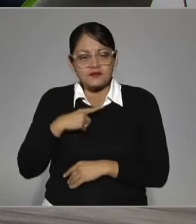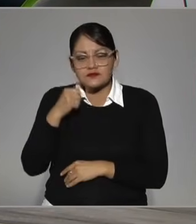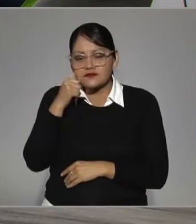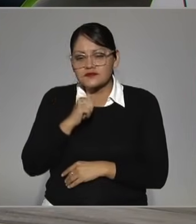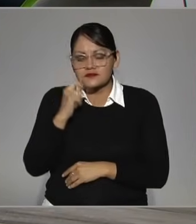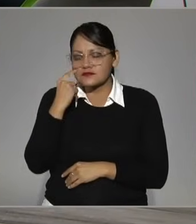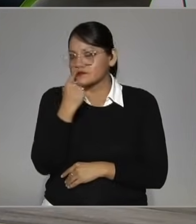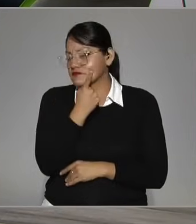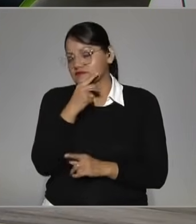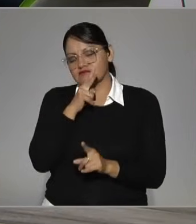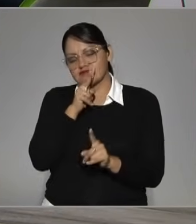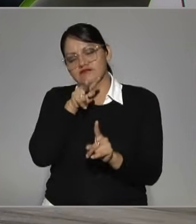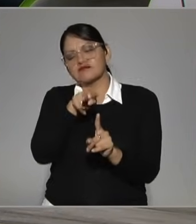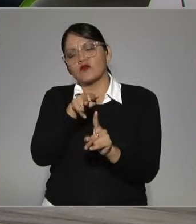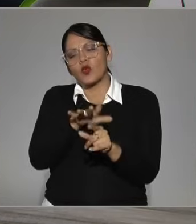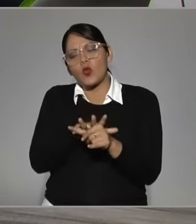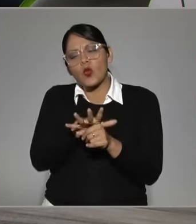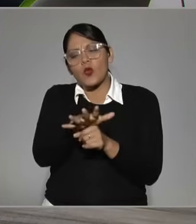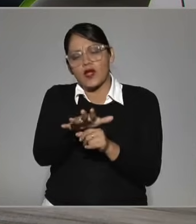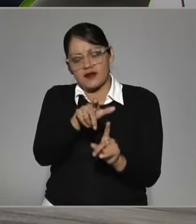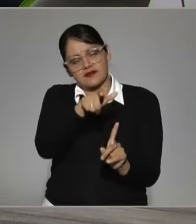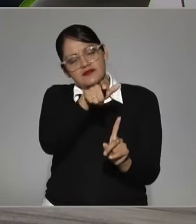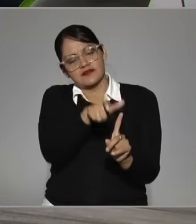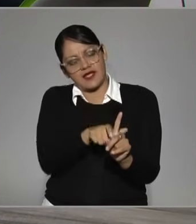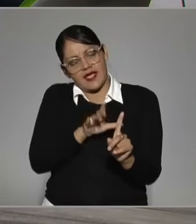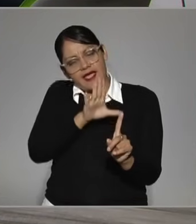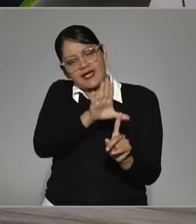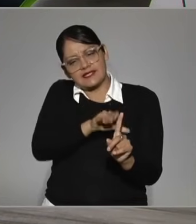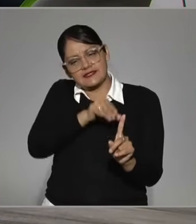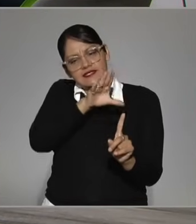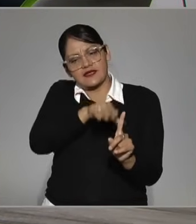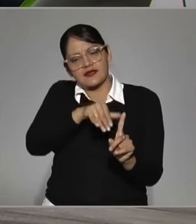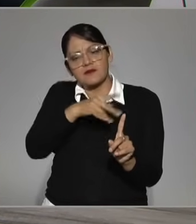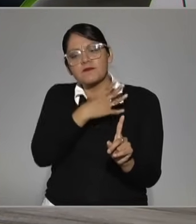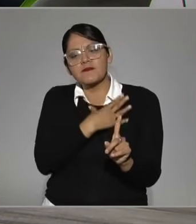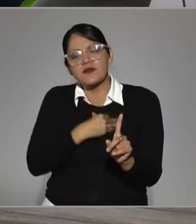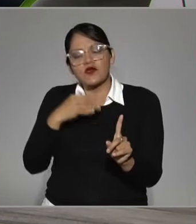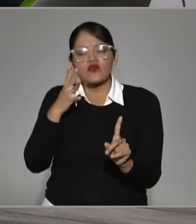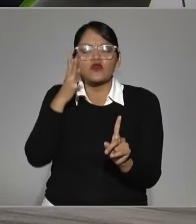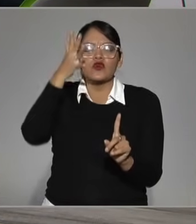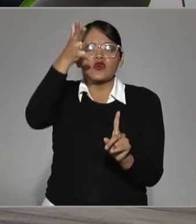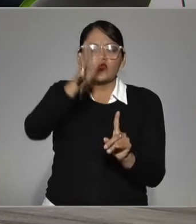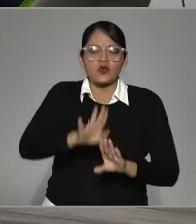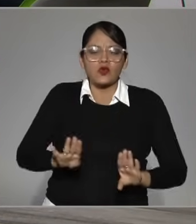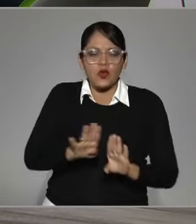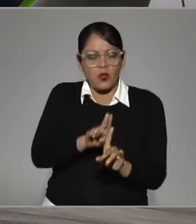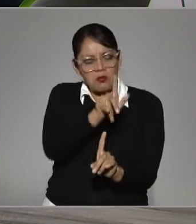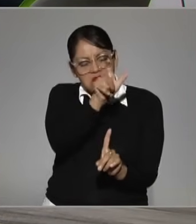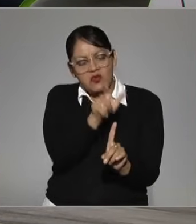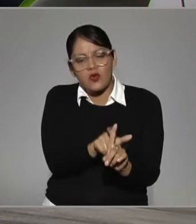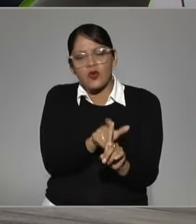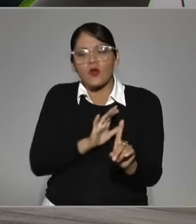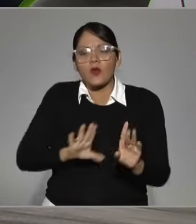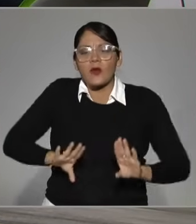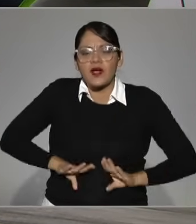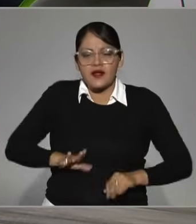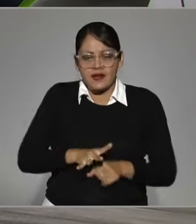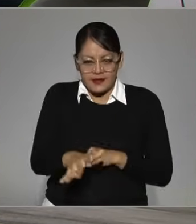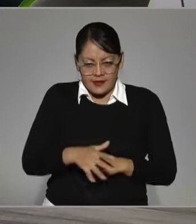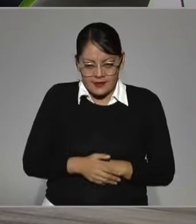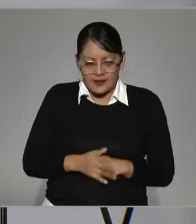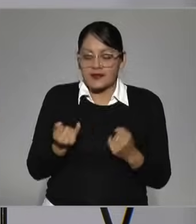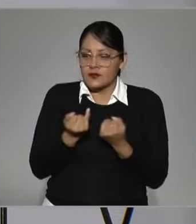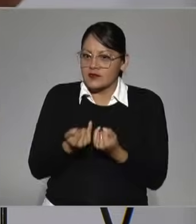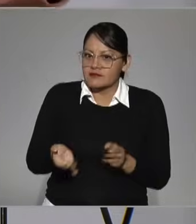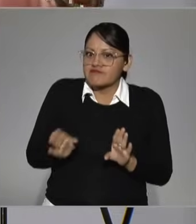en qué tipo de persona queremos formar y los cómo van a ir emergiendo conforme vayamos